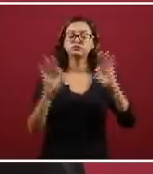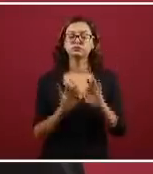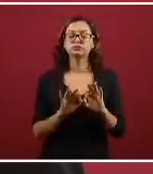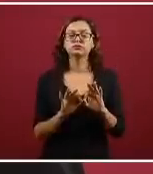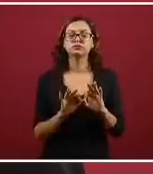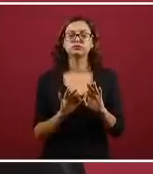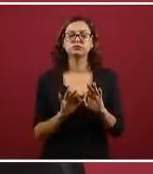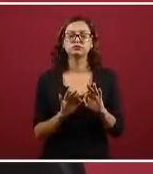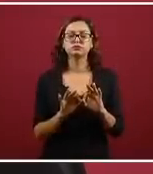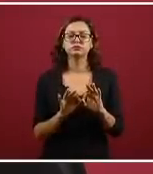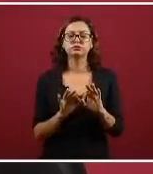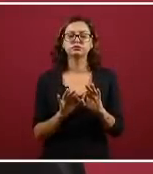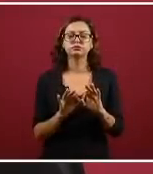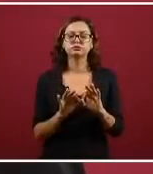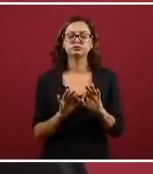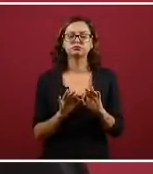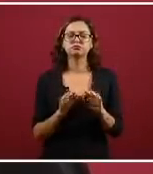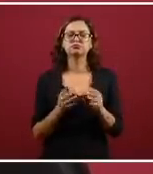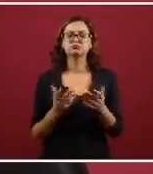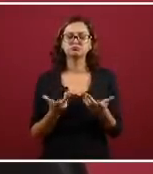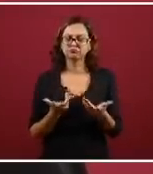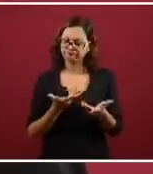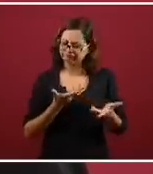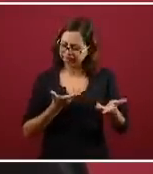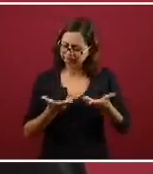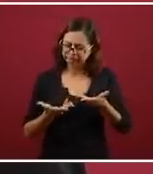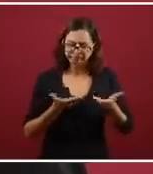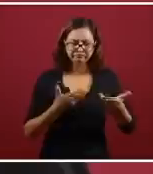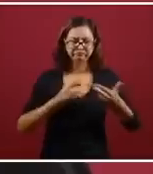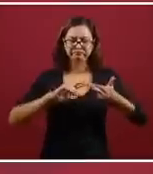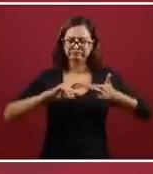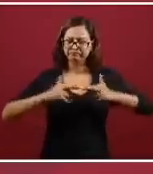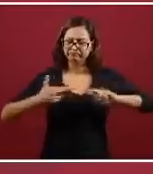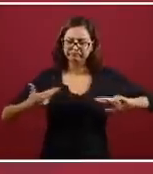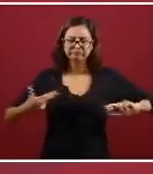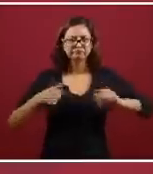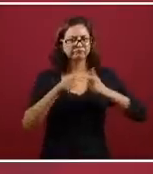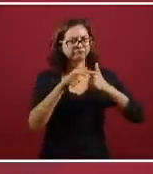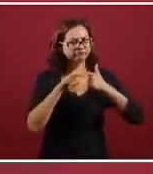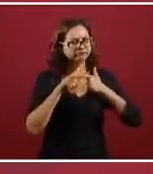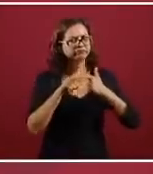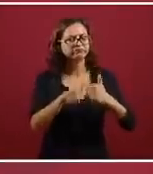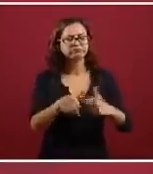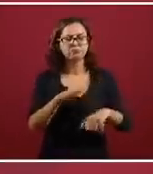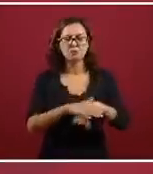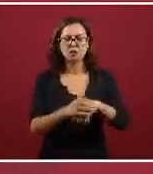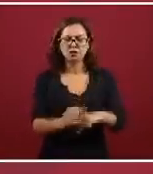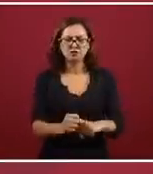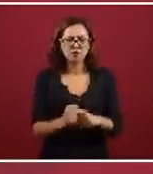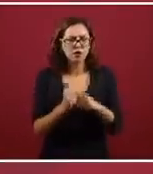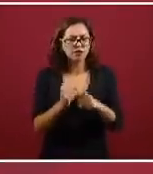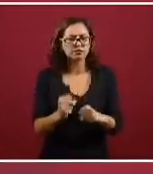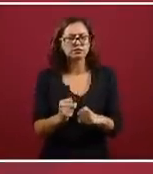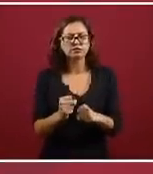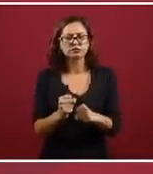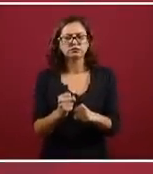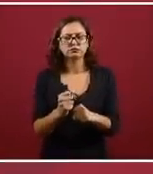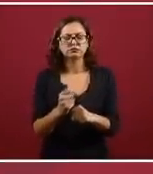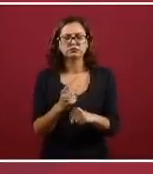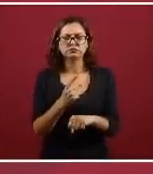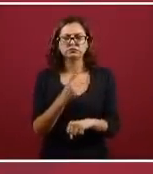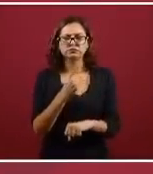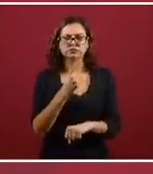que se mantengan y se fortalezcan las relaciones con